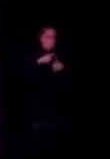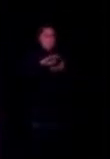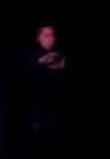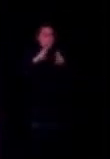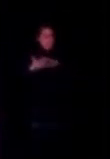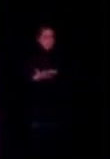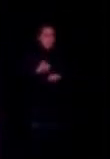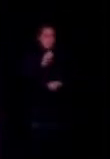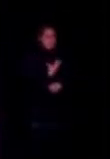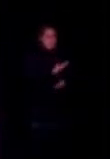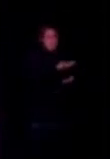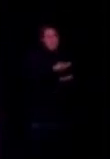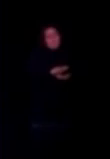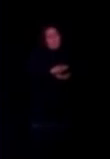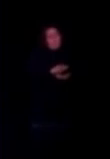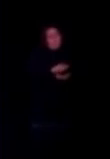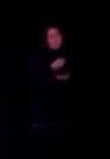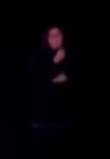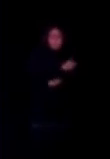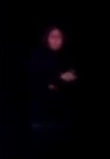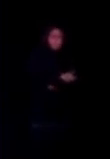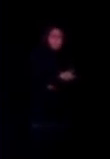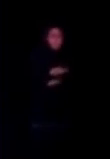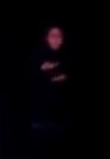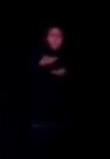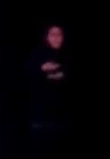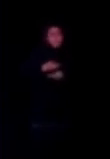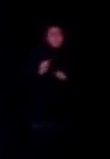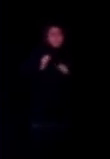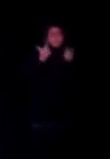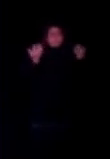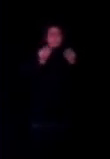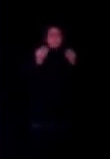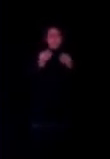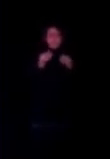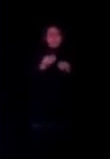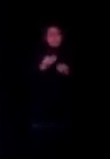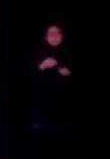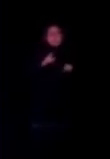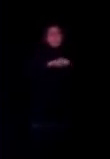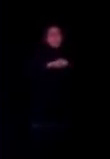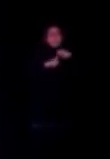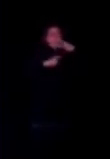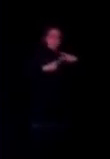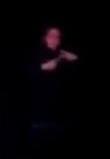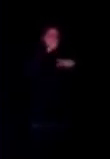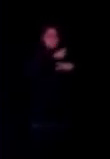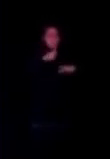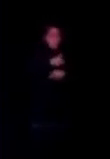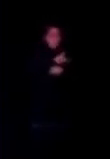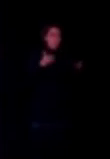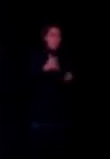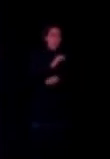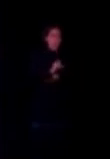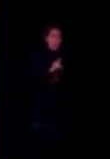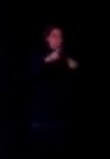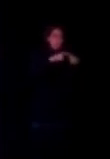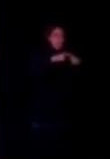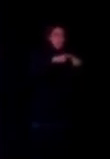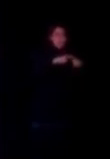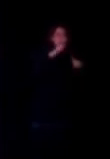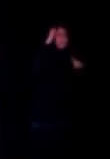Dice, lo que más ayuda son dos competencias comunes a cualquier ser humano, la imaginación y una actitud humana. Y por lo tanto,